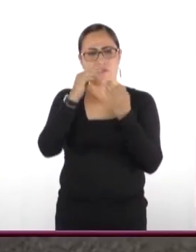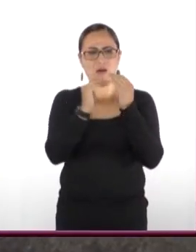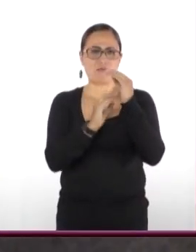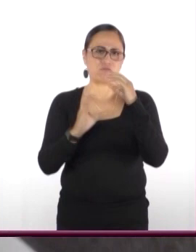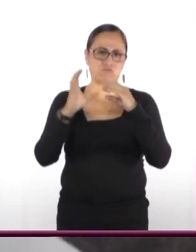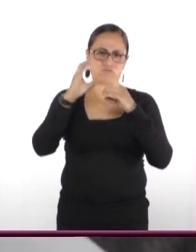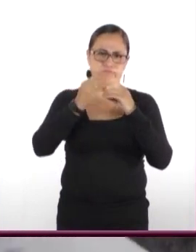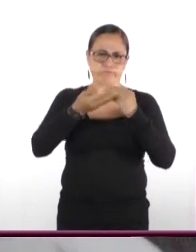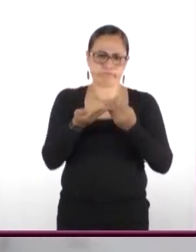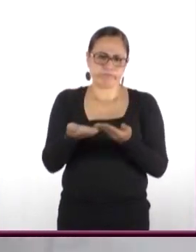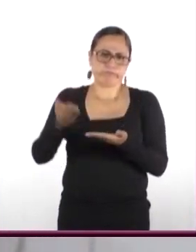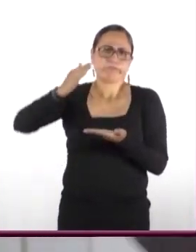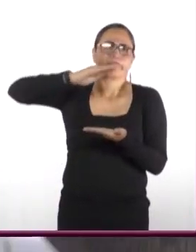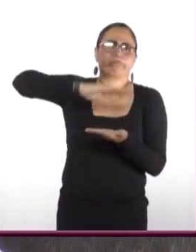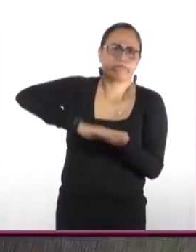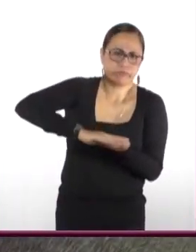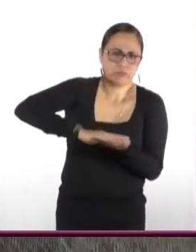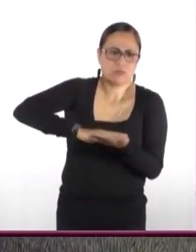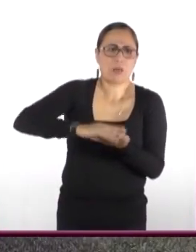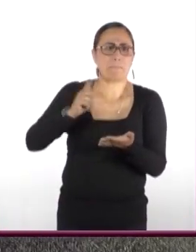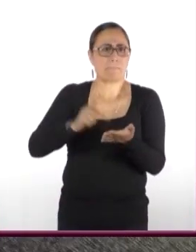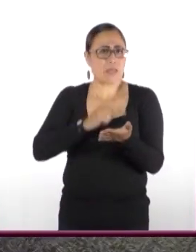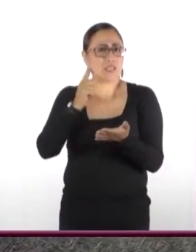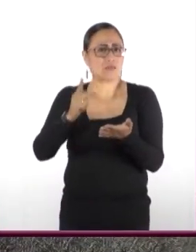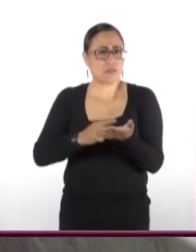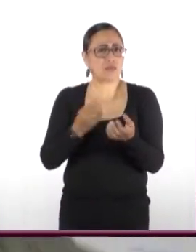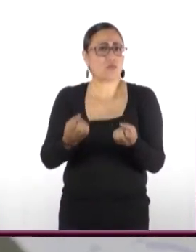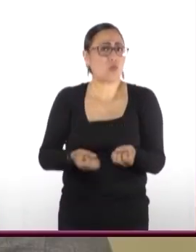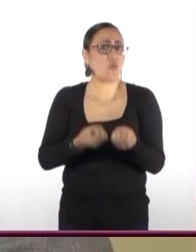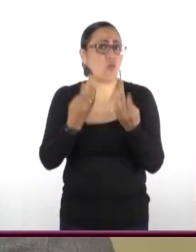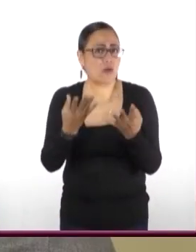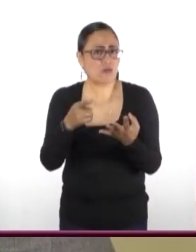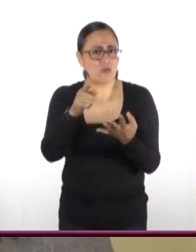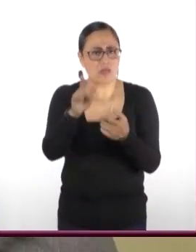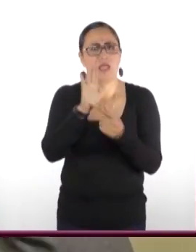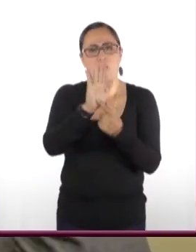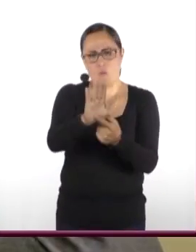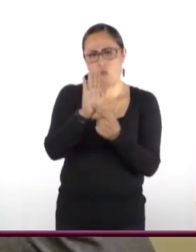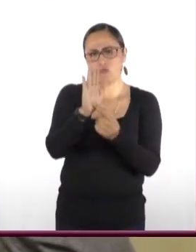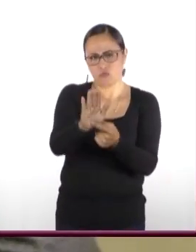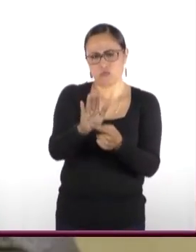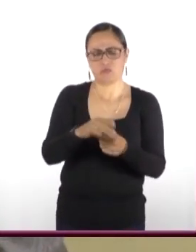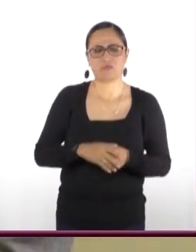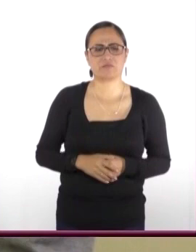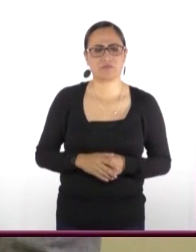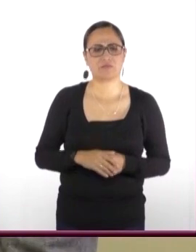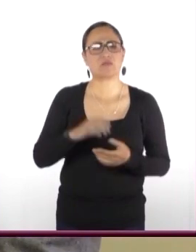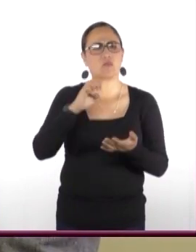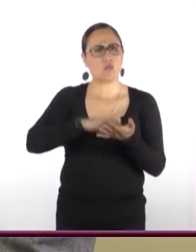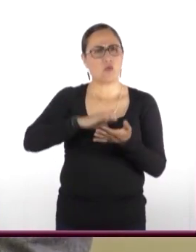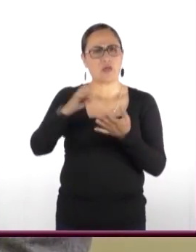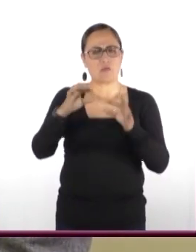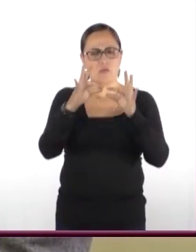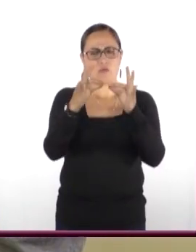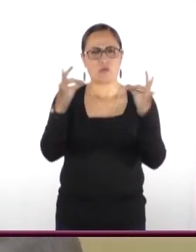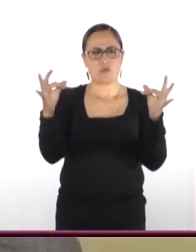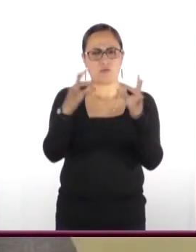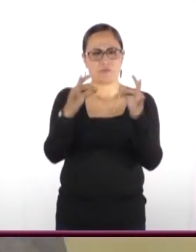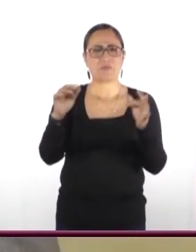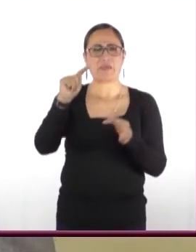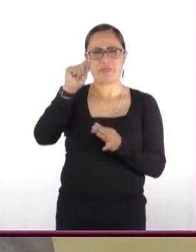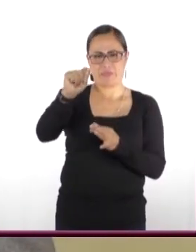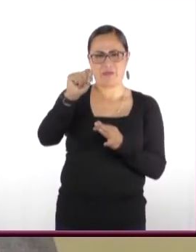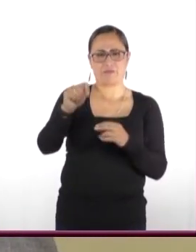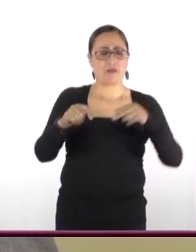que tendría el papel al doblar una hoja un número determinado de veces. Supongamos que el grosor del papel es